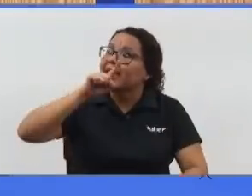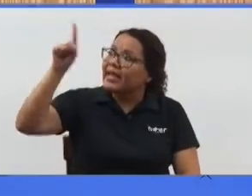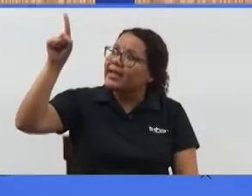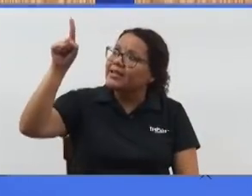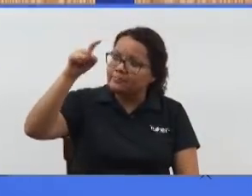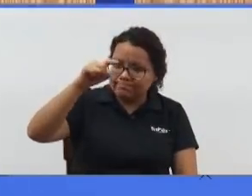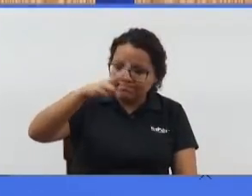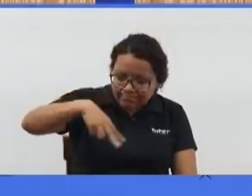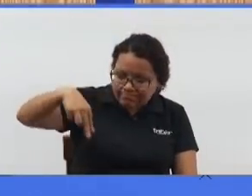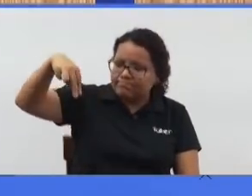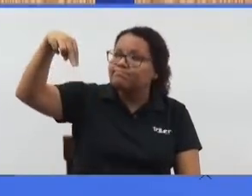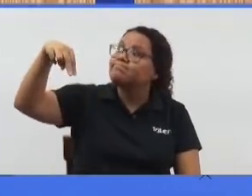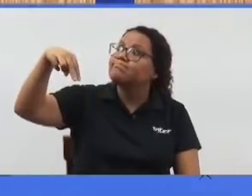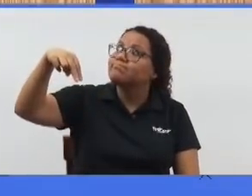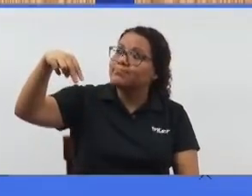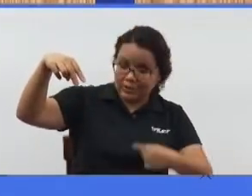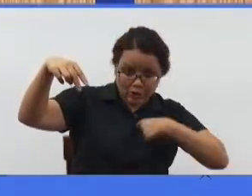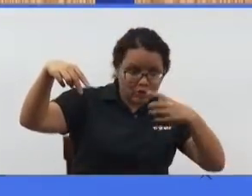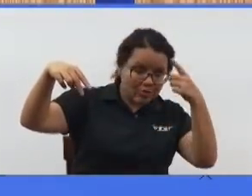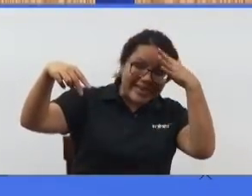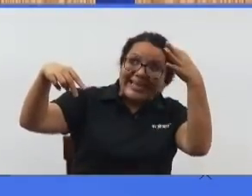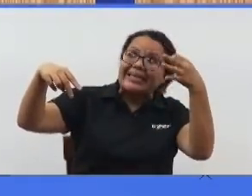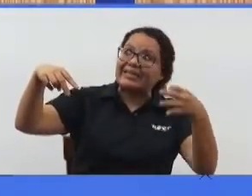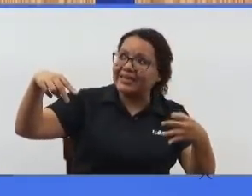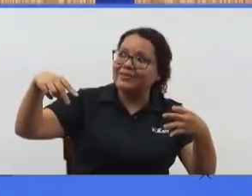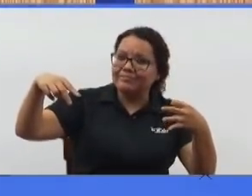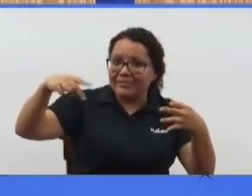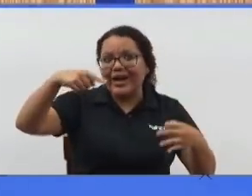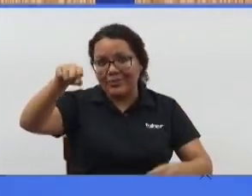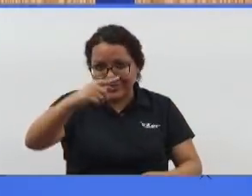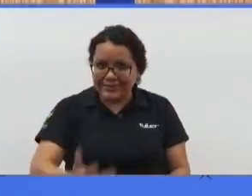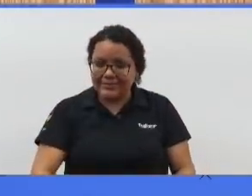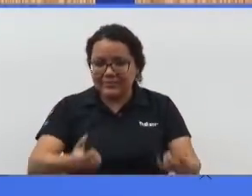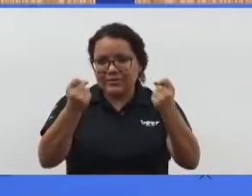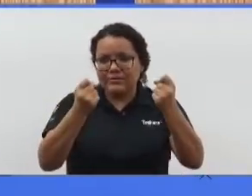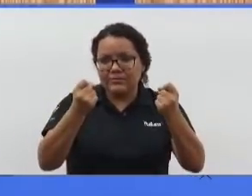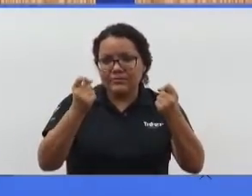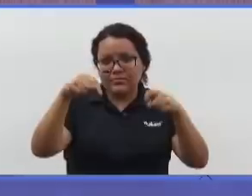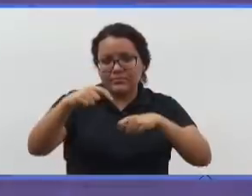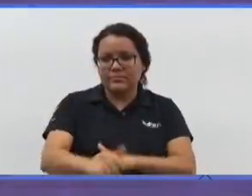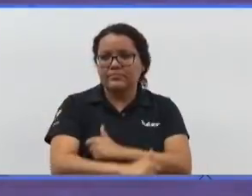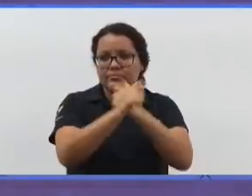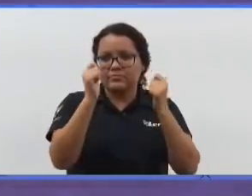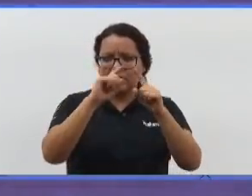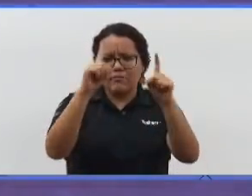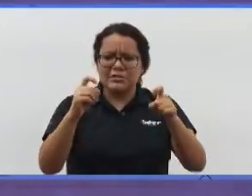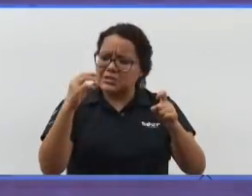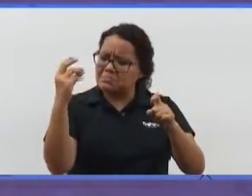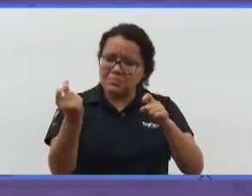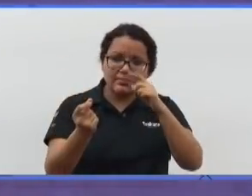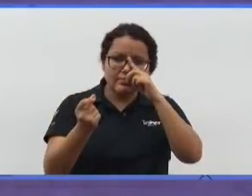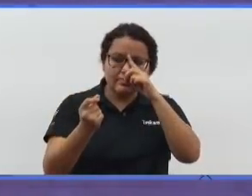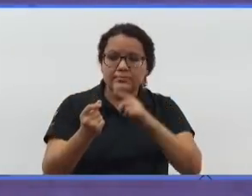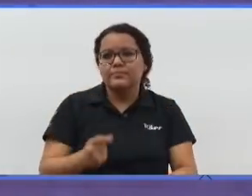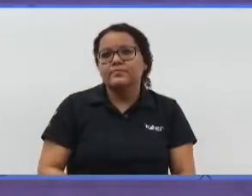que dios se levantó de los muertos será salvo la pregunta de esta mañana fue sencilla